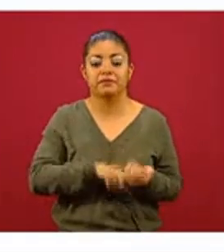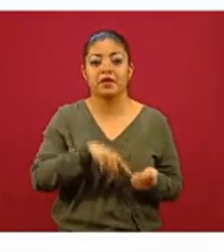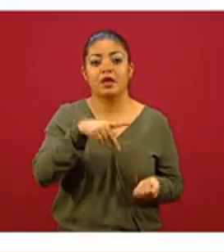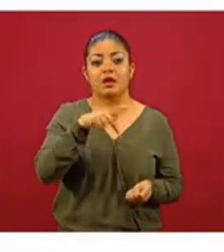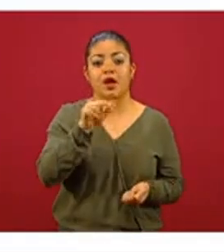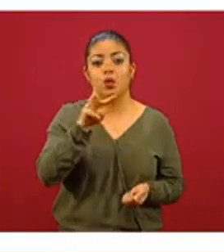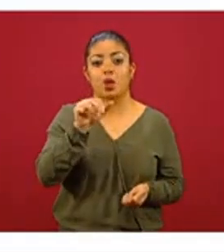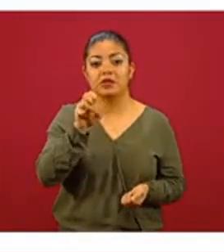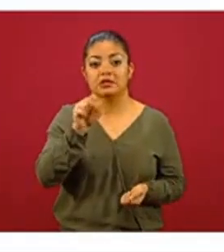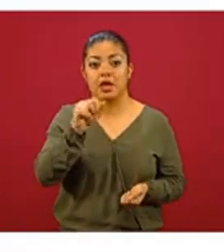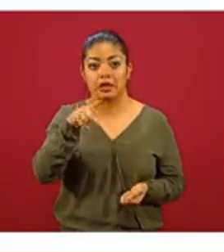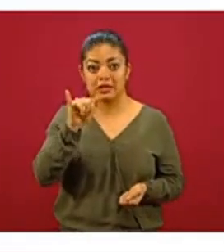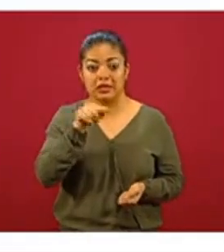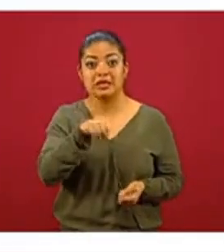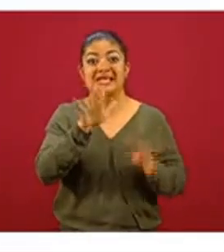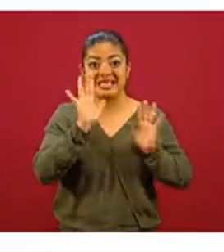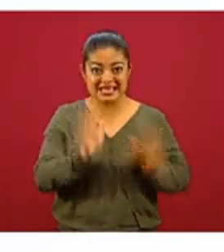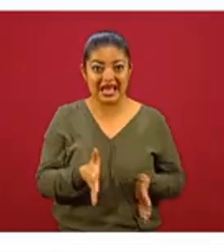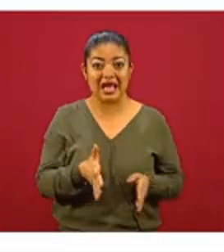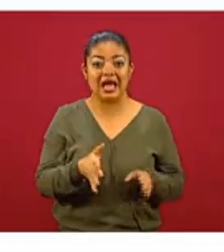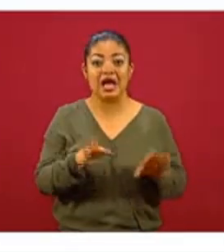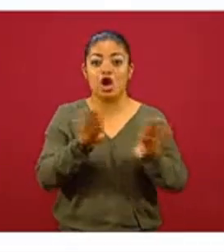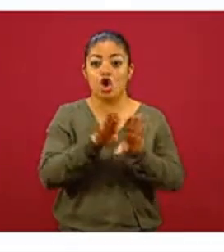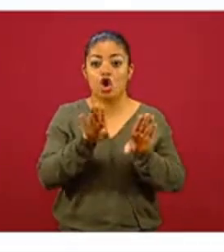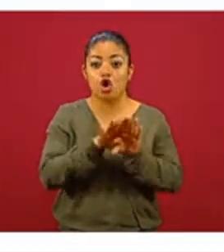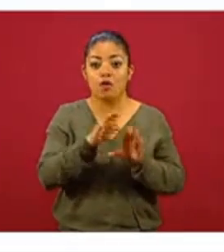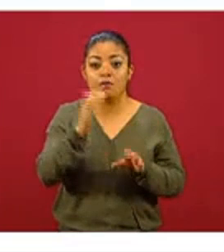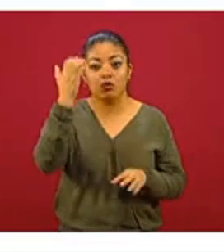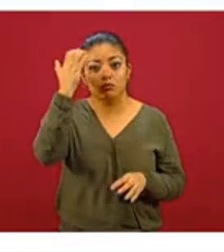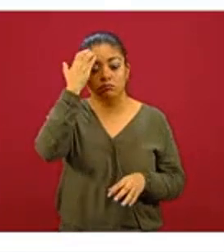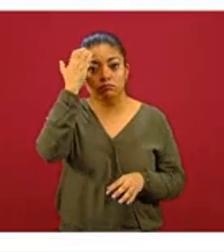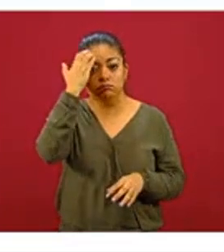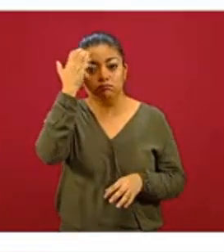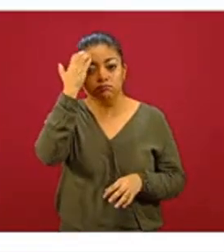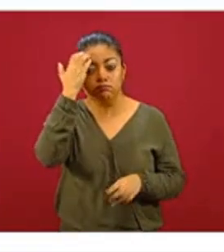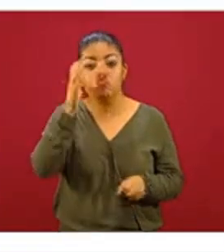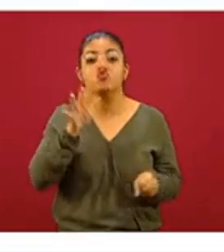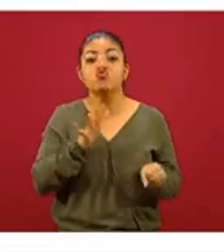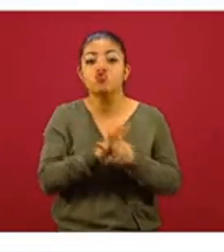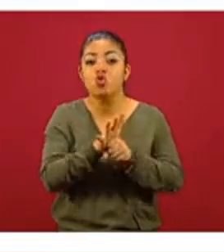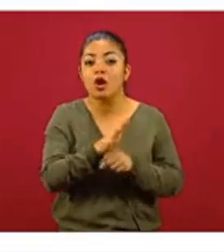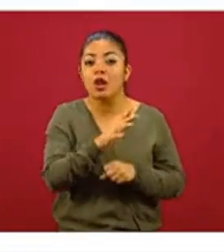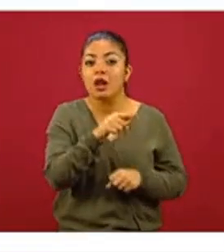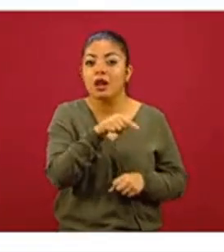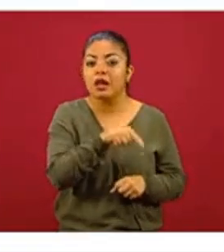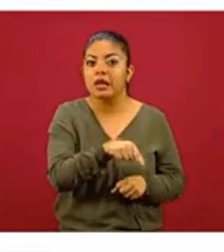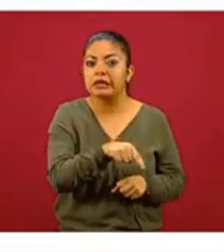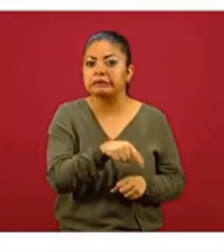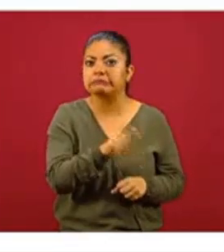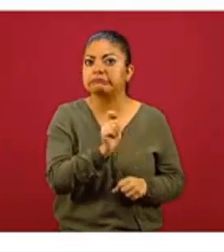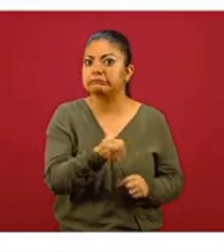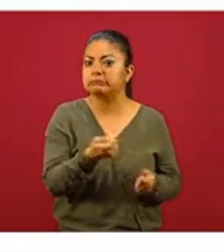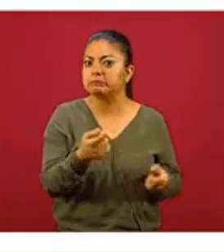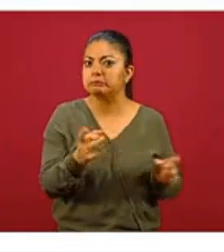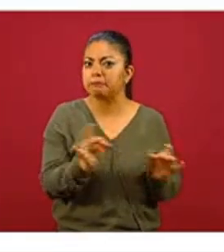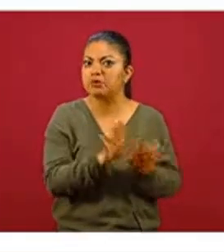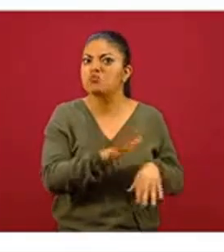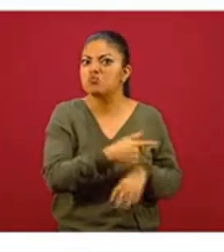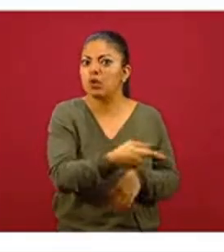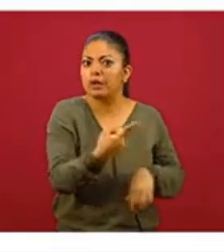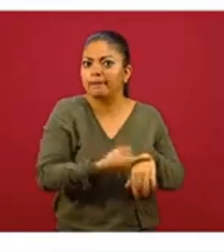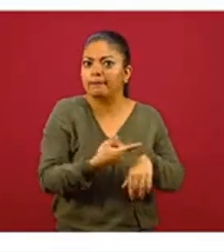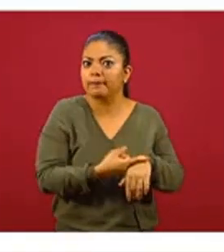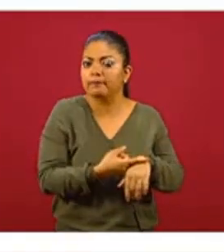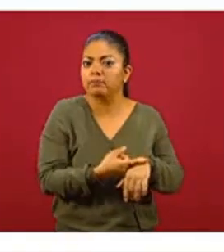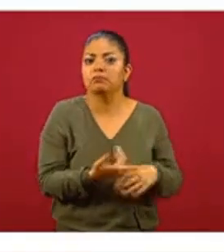todavía no se tiene muy bien conocido cuál es el mecanismo disparador de esto, pero se ha